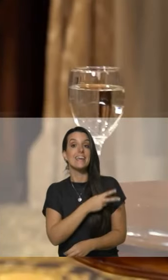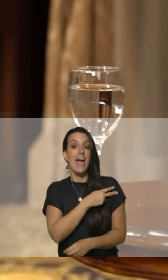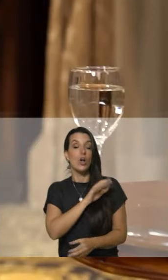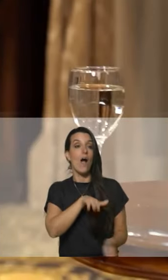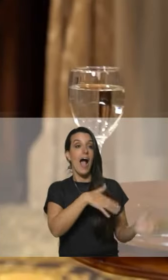diciembre pasado